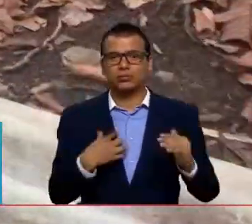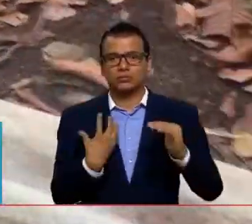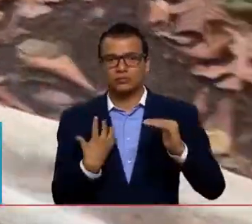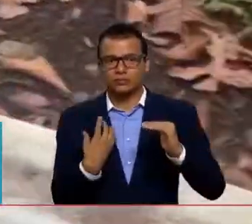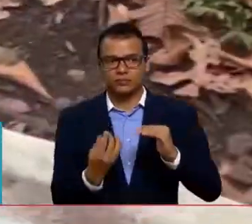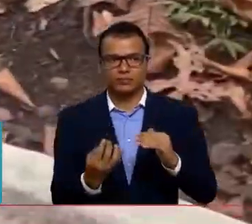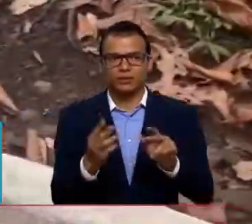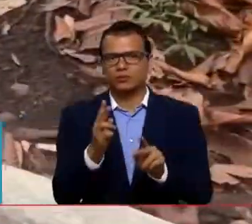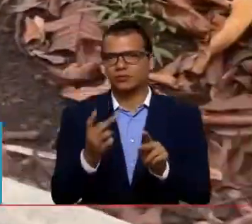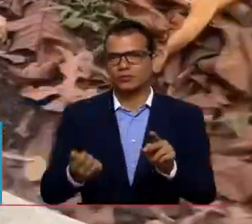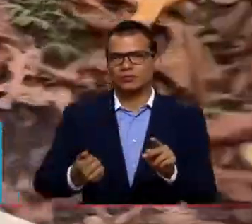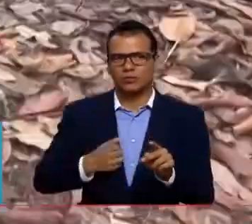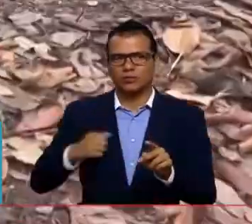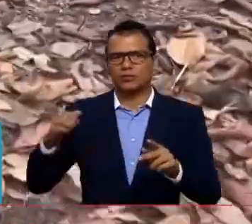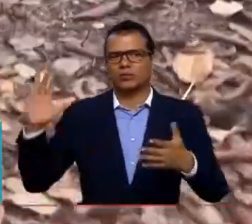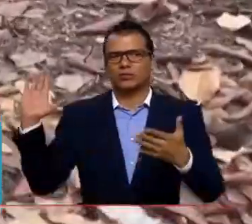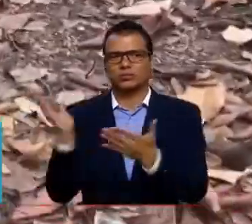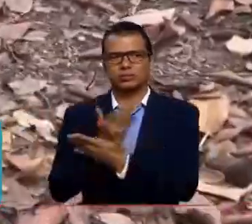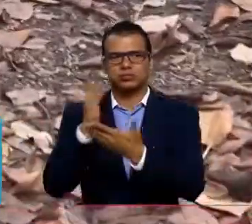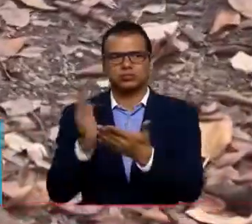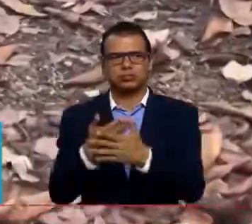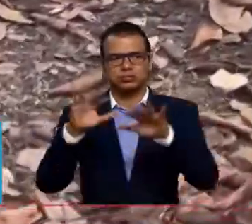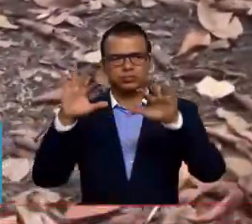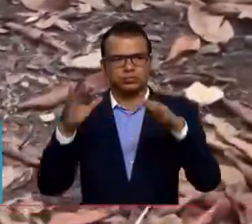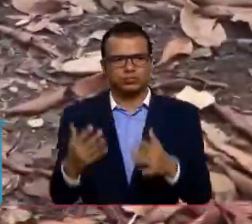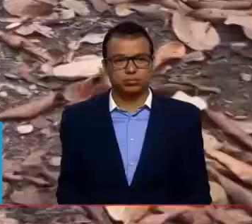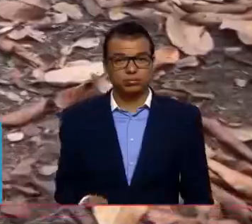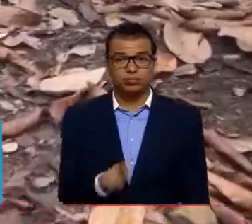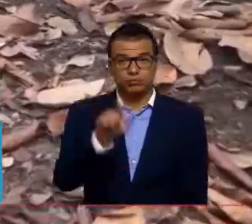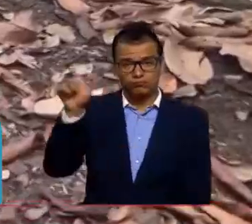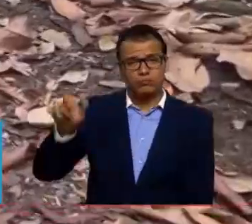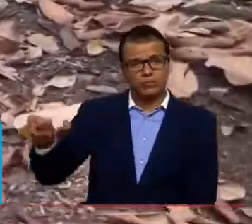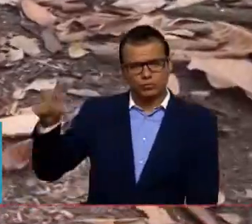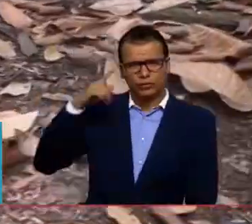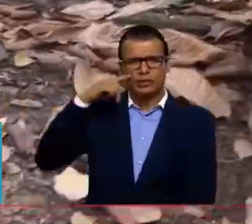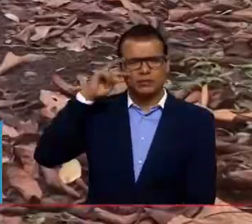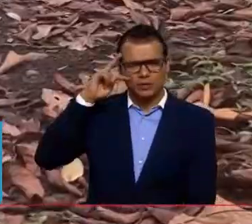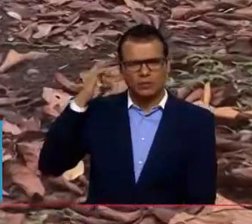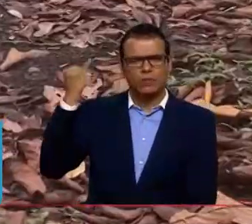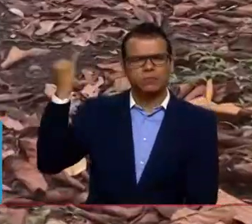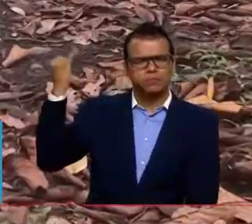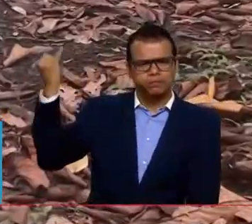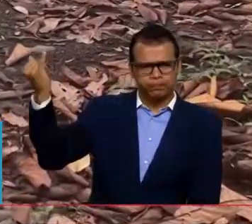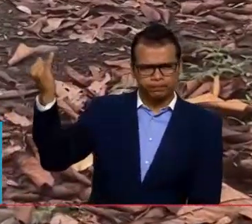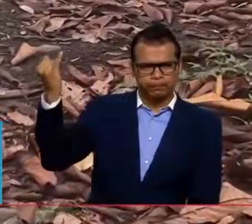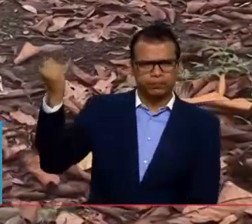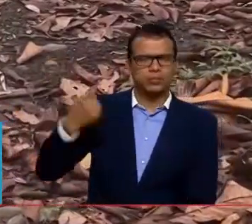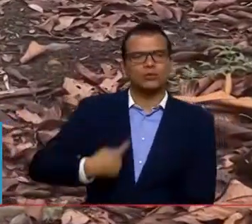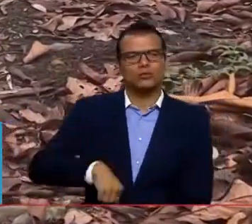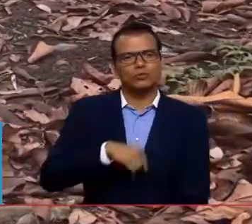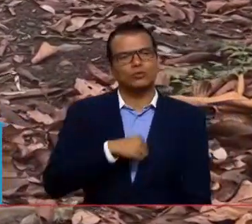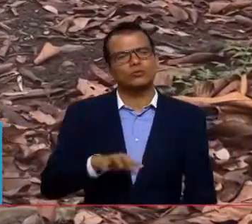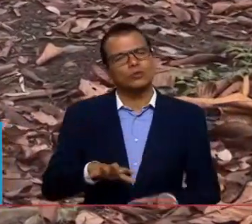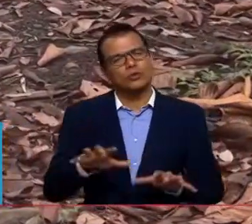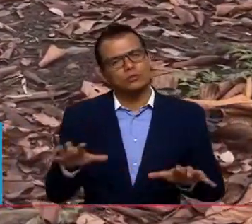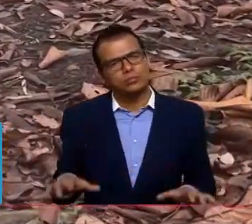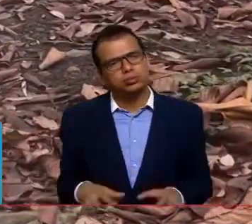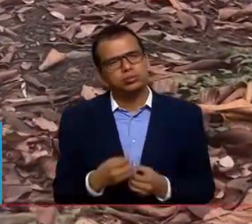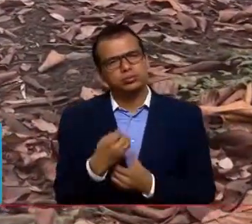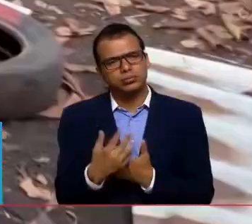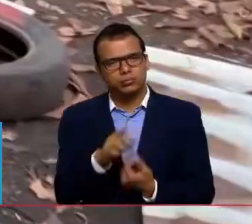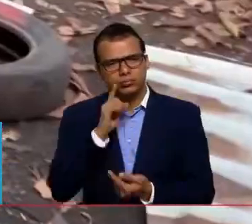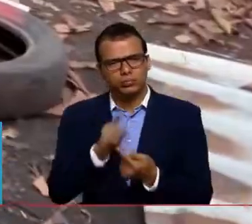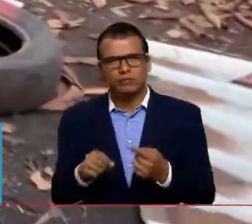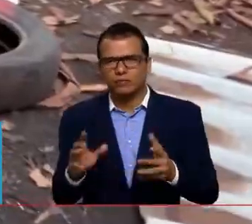lo dañaron, nos tumban siempre todas las cosas que hacemos aquí, el jogón que está allá abajo, donde hacemos los compartires, las mingas para recuperar